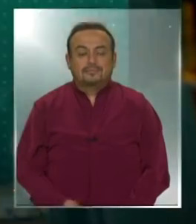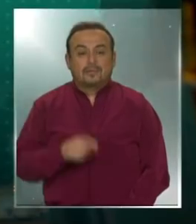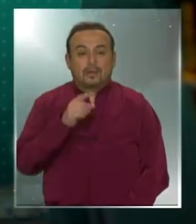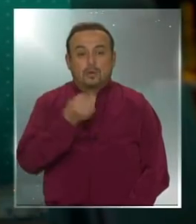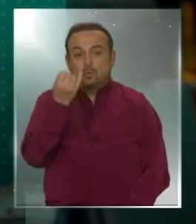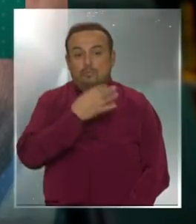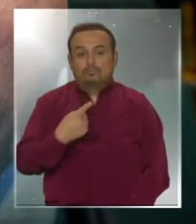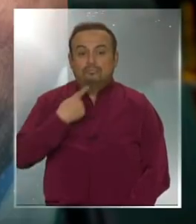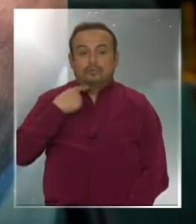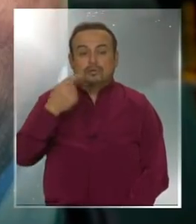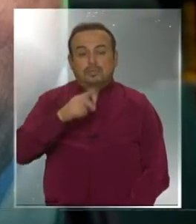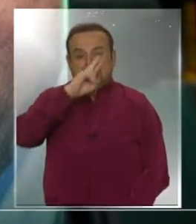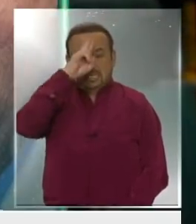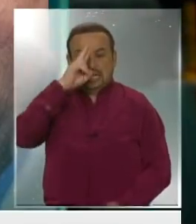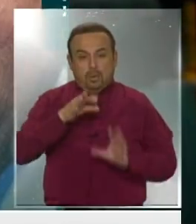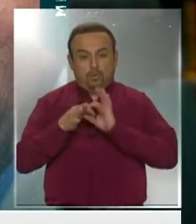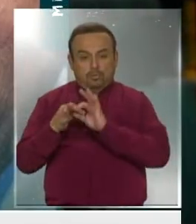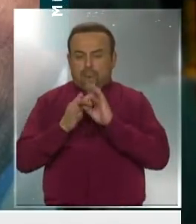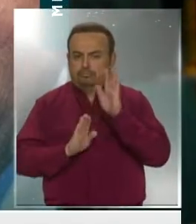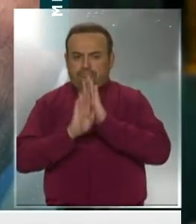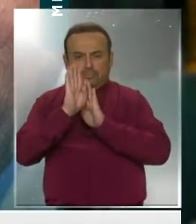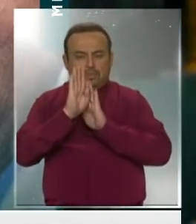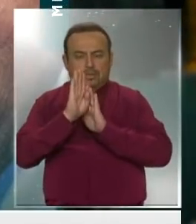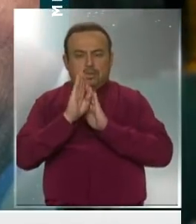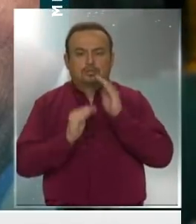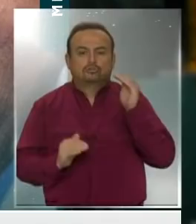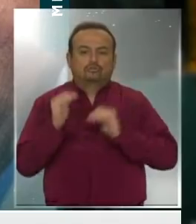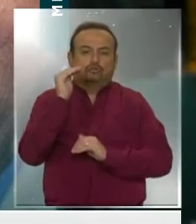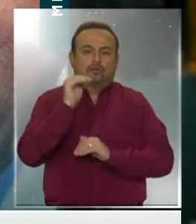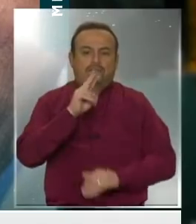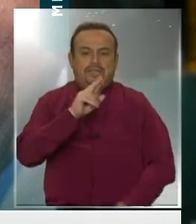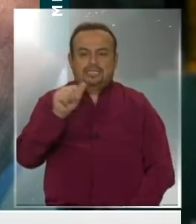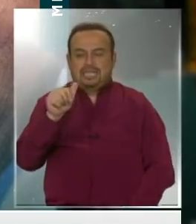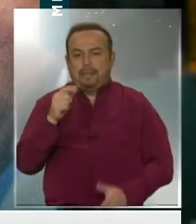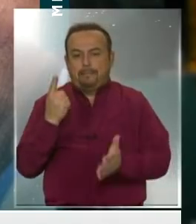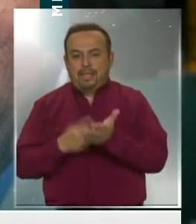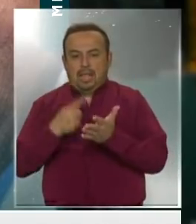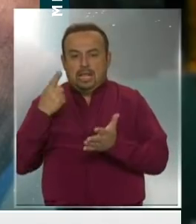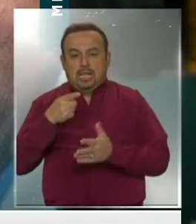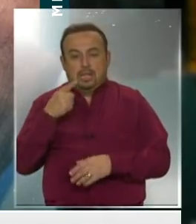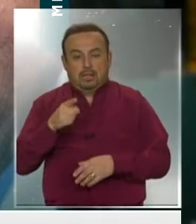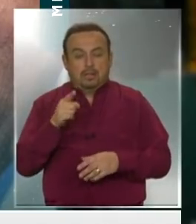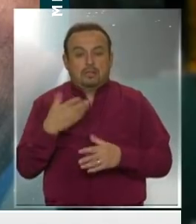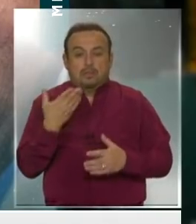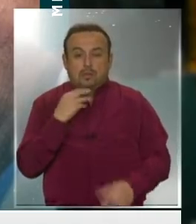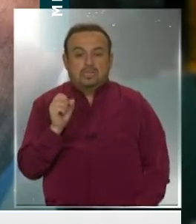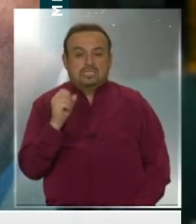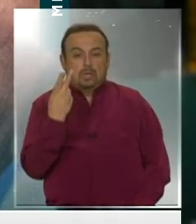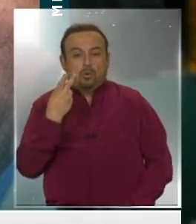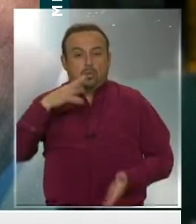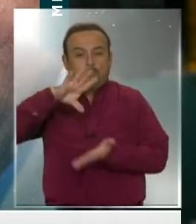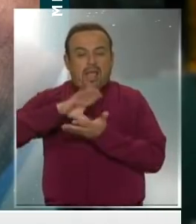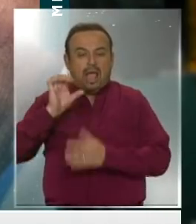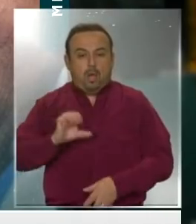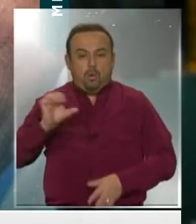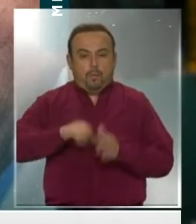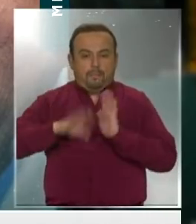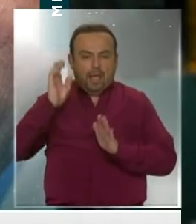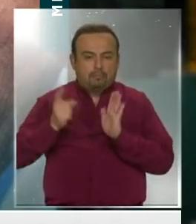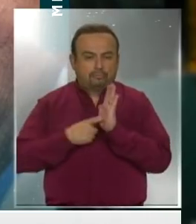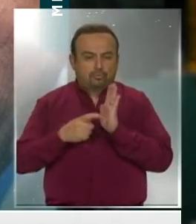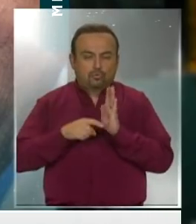El número de fallecidos en Reino Unido se disparó hasta sobrepasar los 26.000, convirtiéndose entonces en el segundo país de Europa con